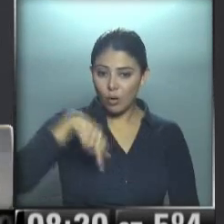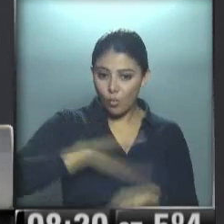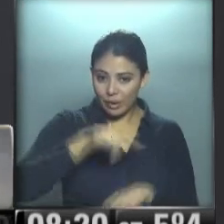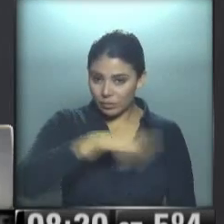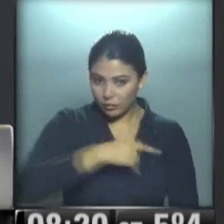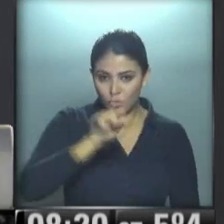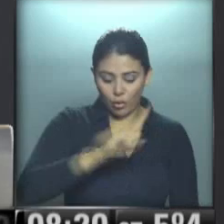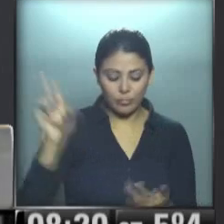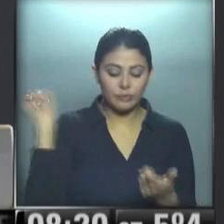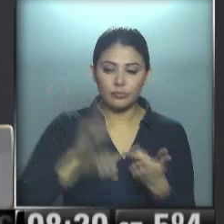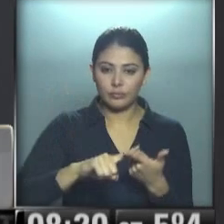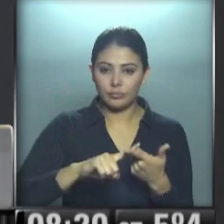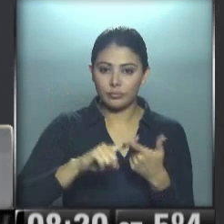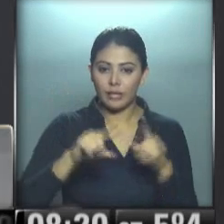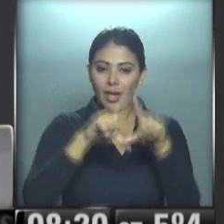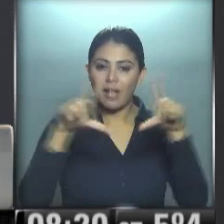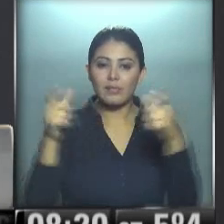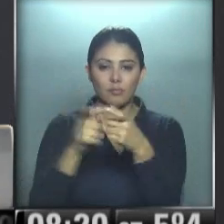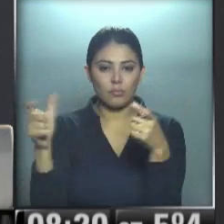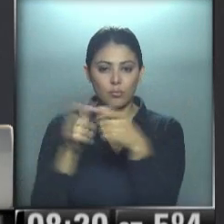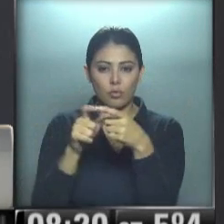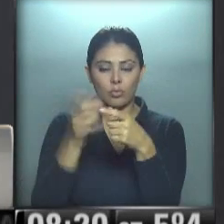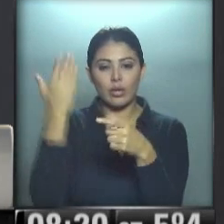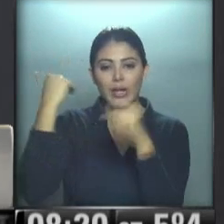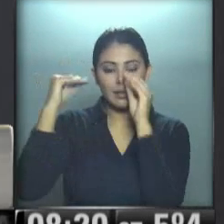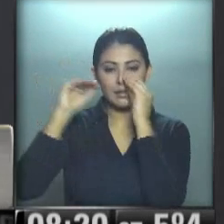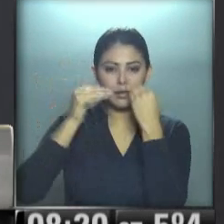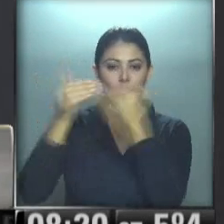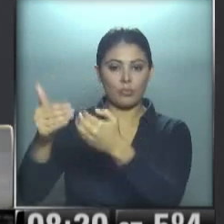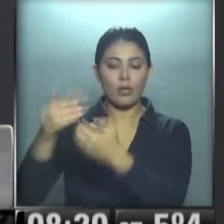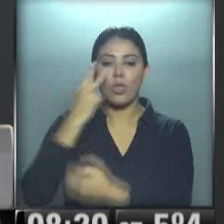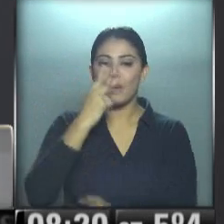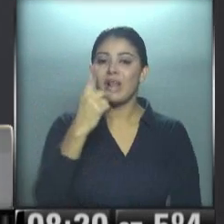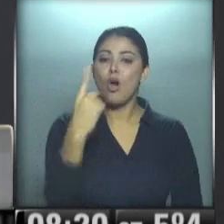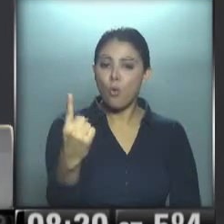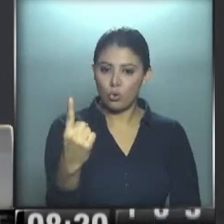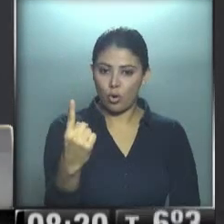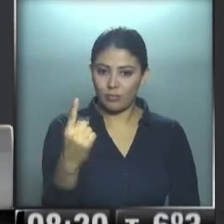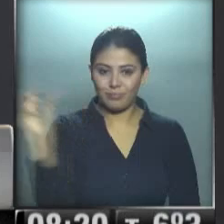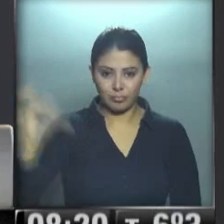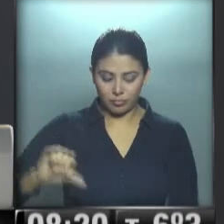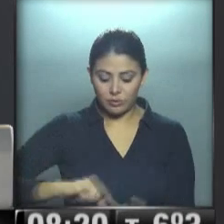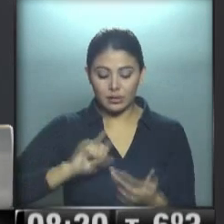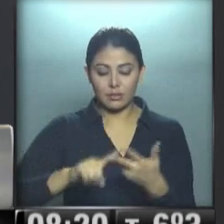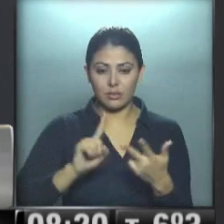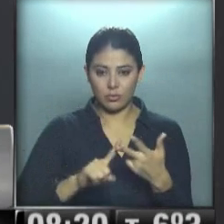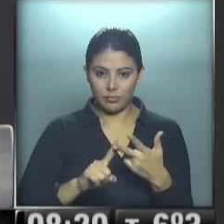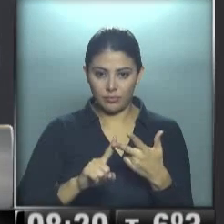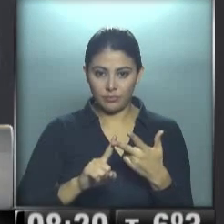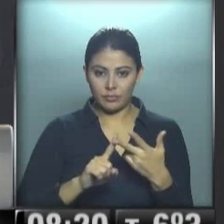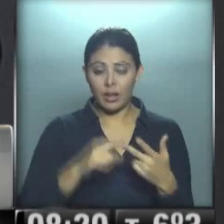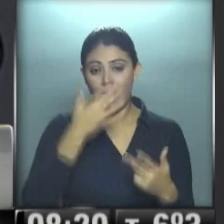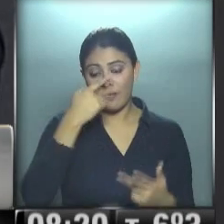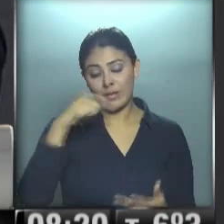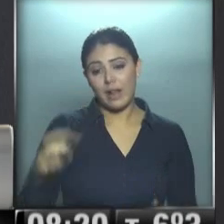segundo es un título de deuda defaulteada con el año 2001 tercero en